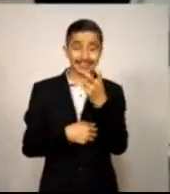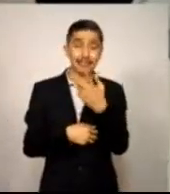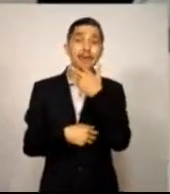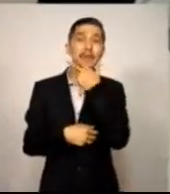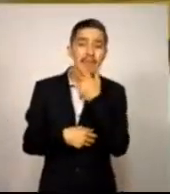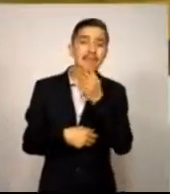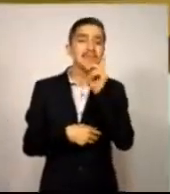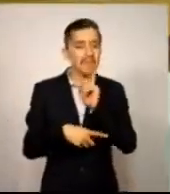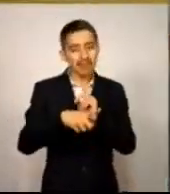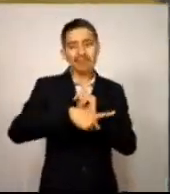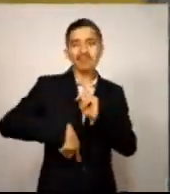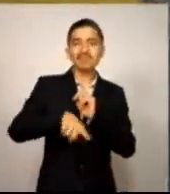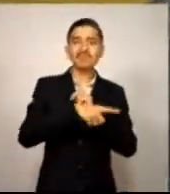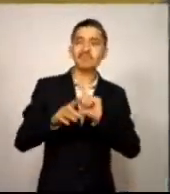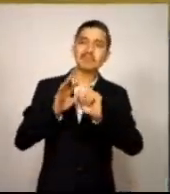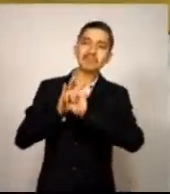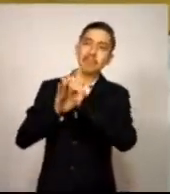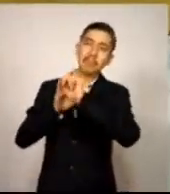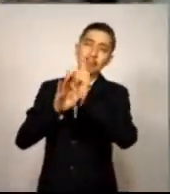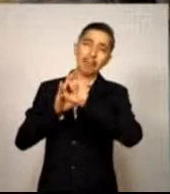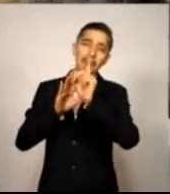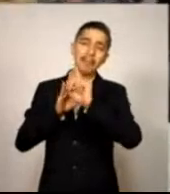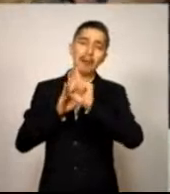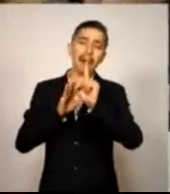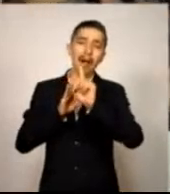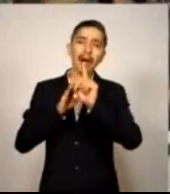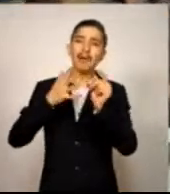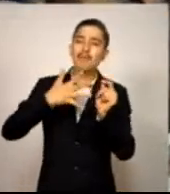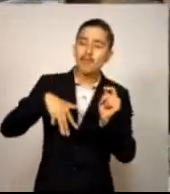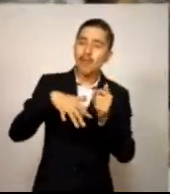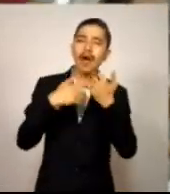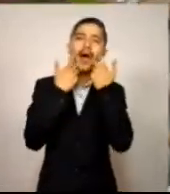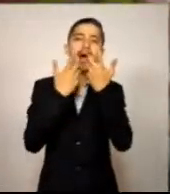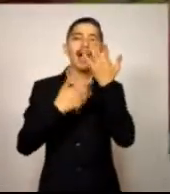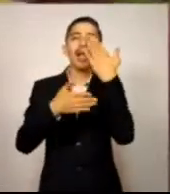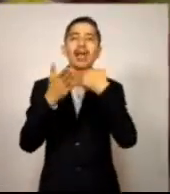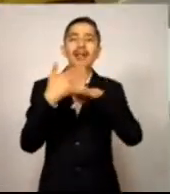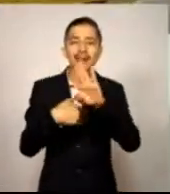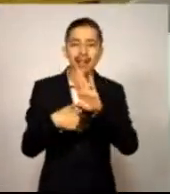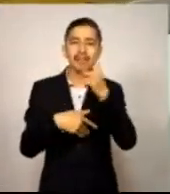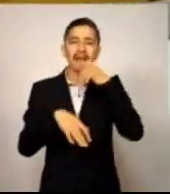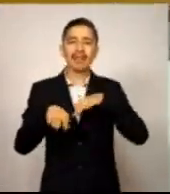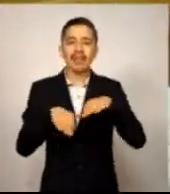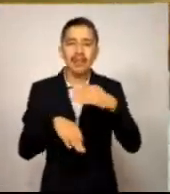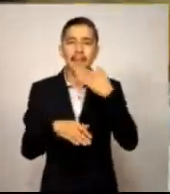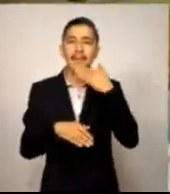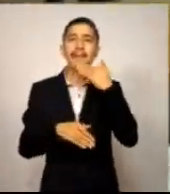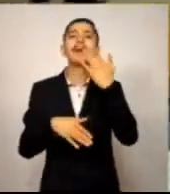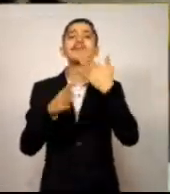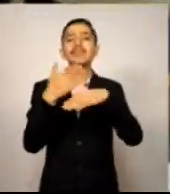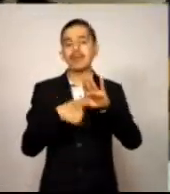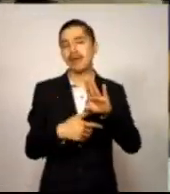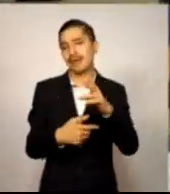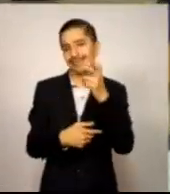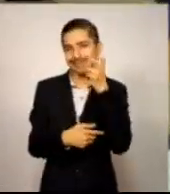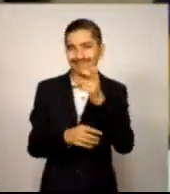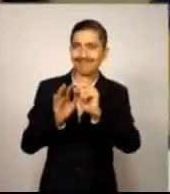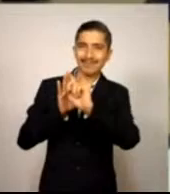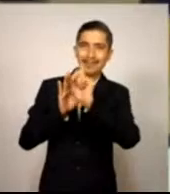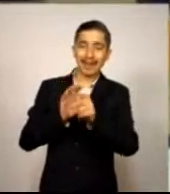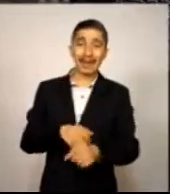paisanos que se van a estados unidos en busca de otras oportunidades en busca de salir adelante